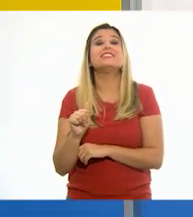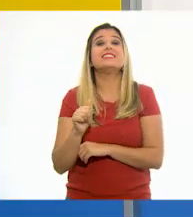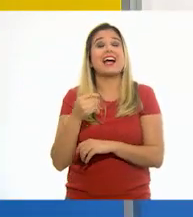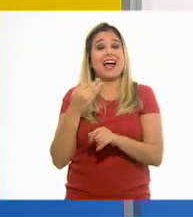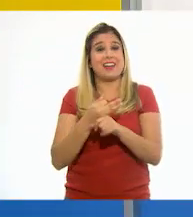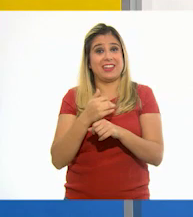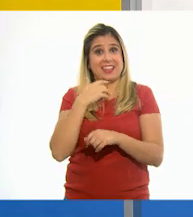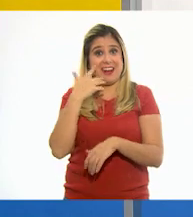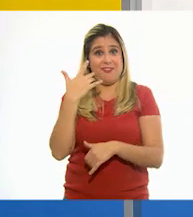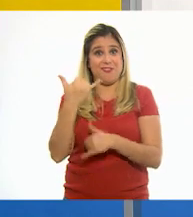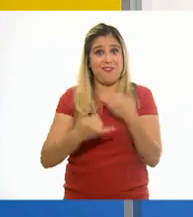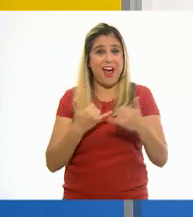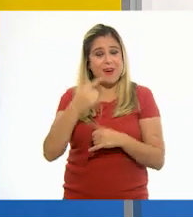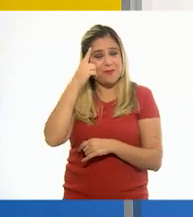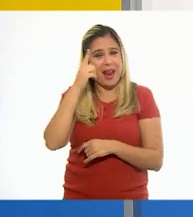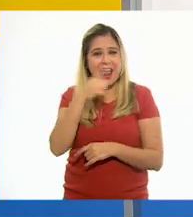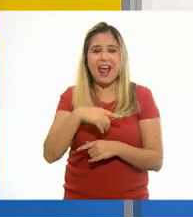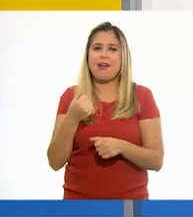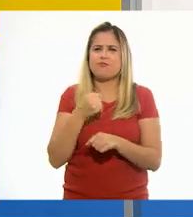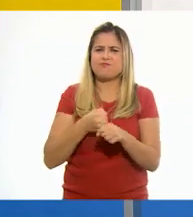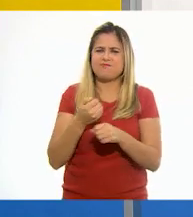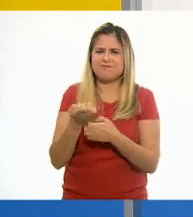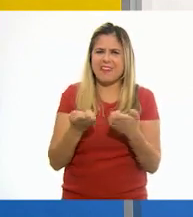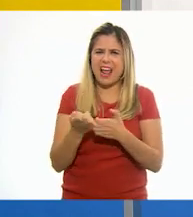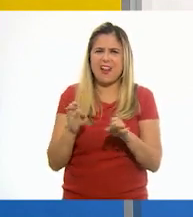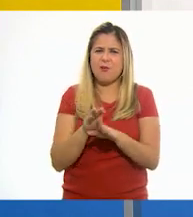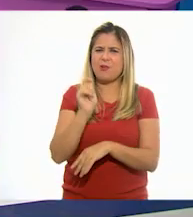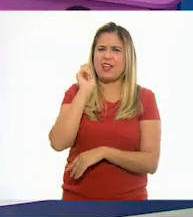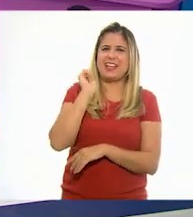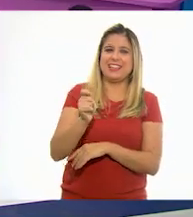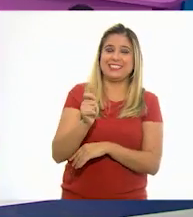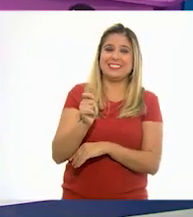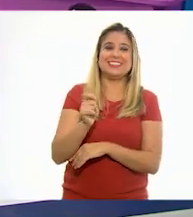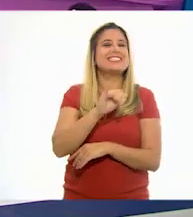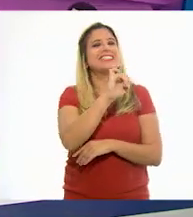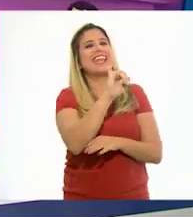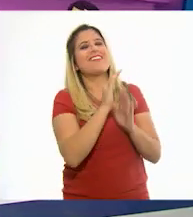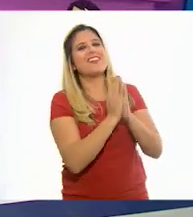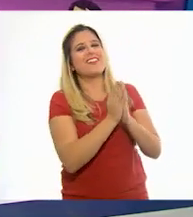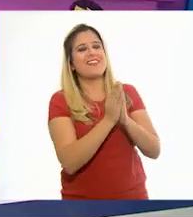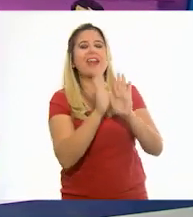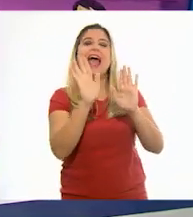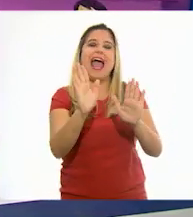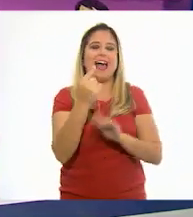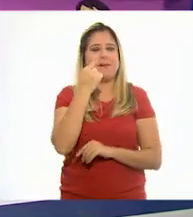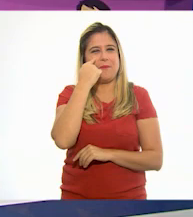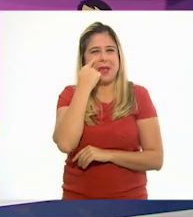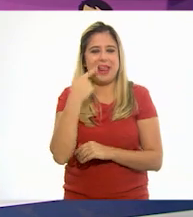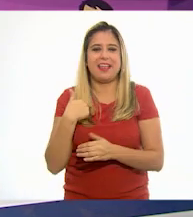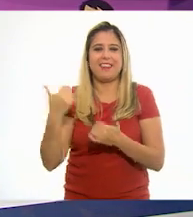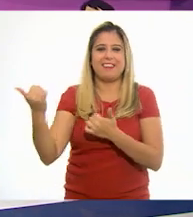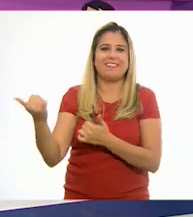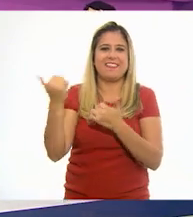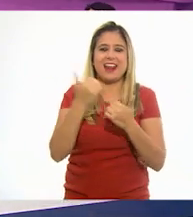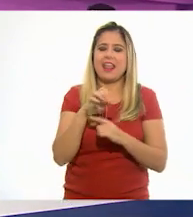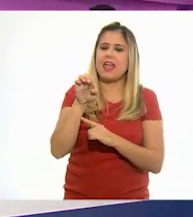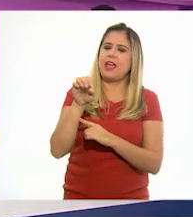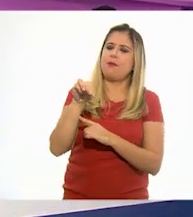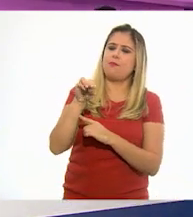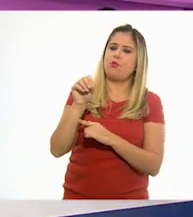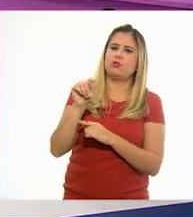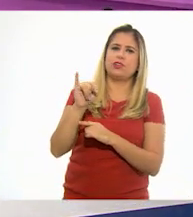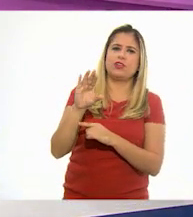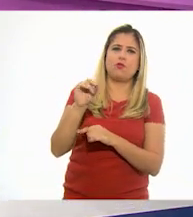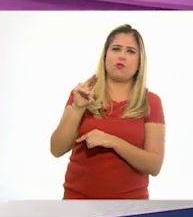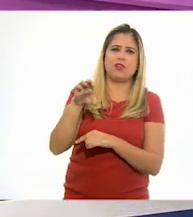para poner en práctica lo que ya sabemos? Sí, sí, por favor. Me parece muy bien, sí. Pues miren, aquí les traje unos emoticones